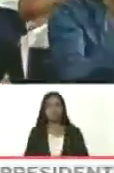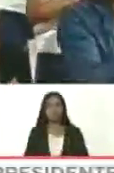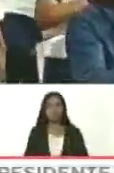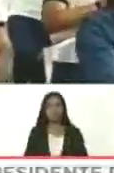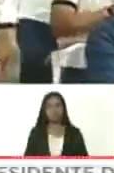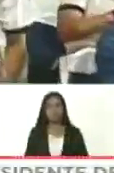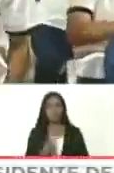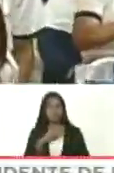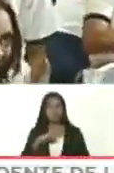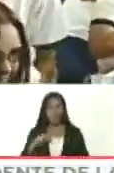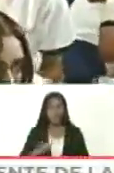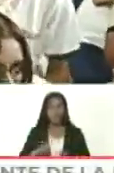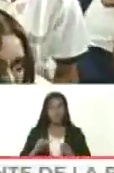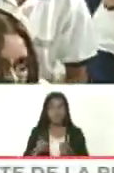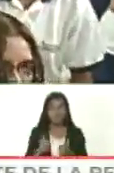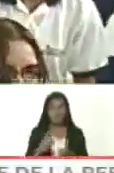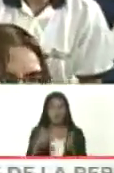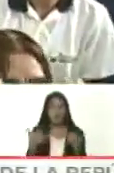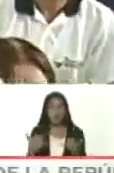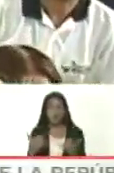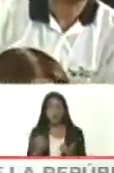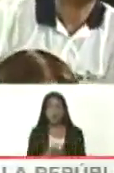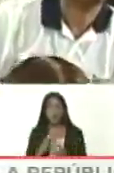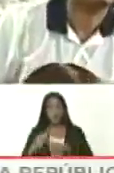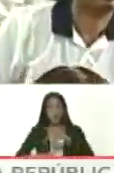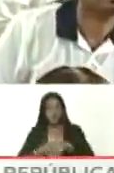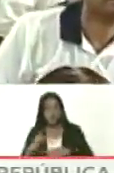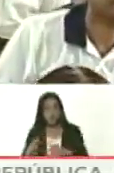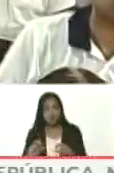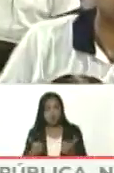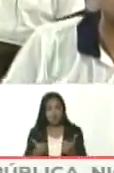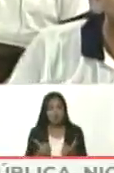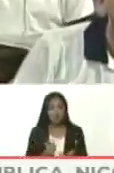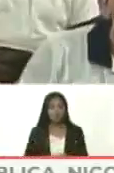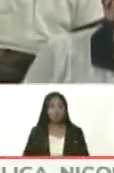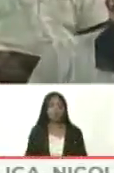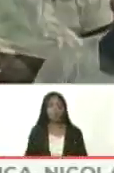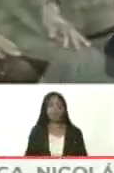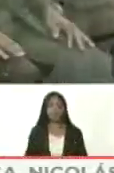Ya hemos empezado este proceso que